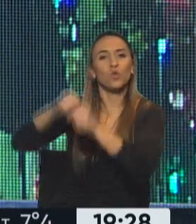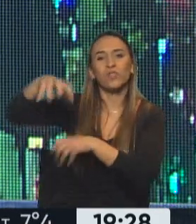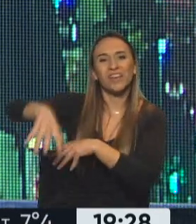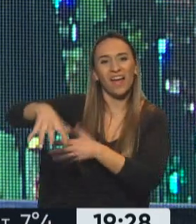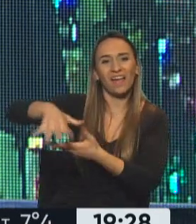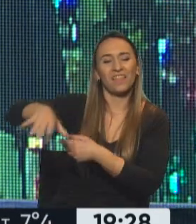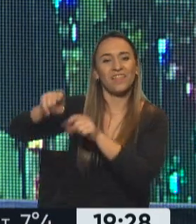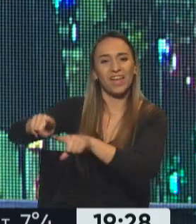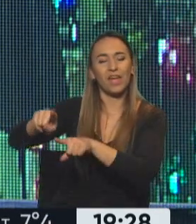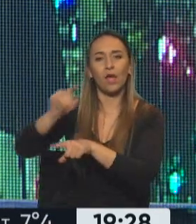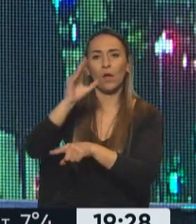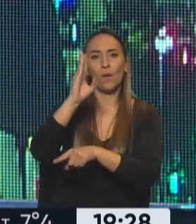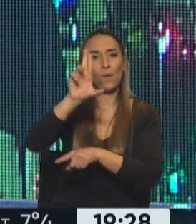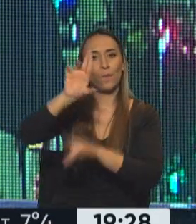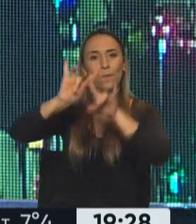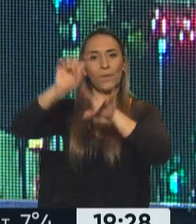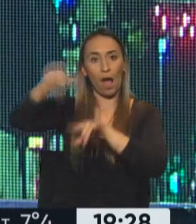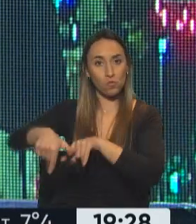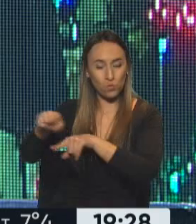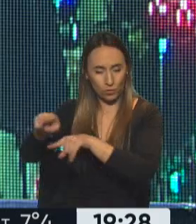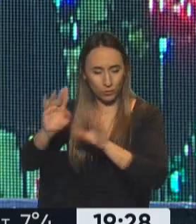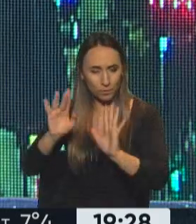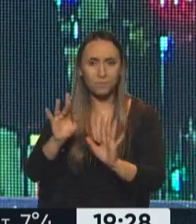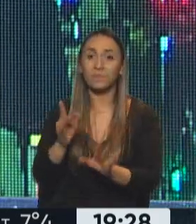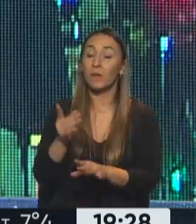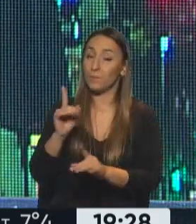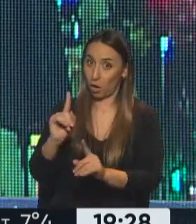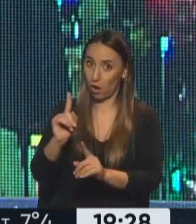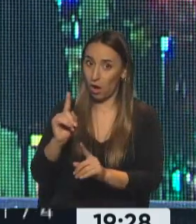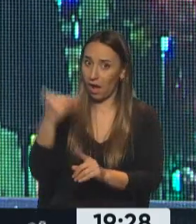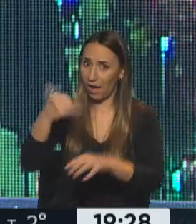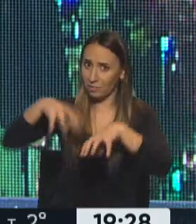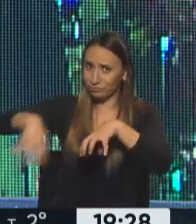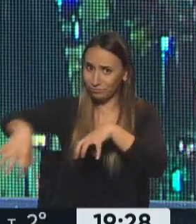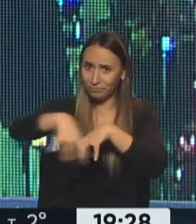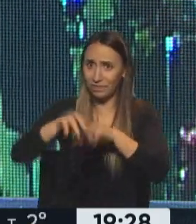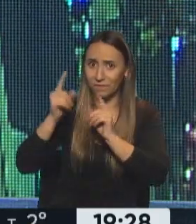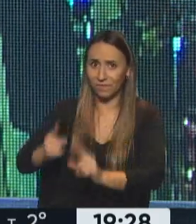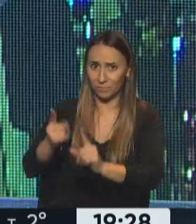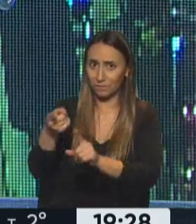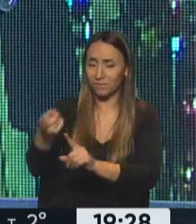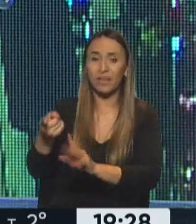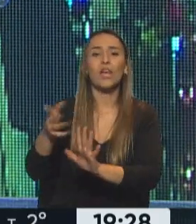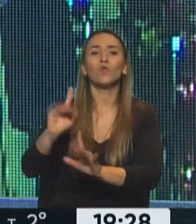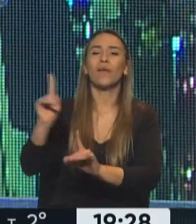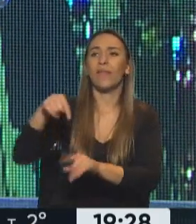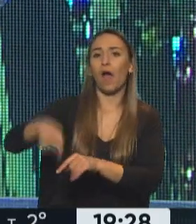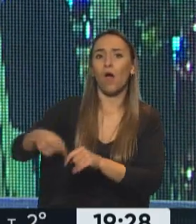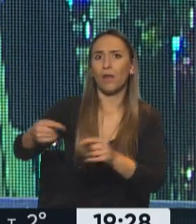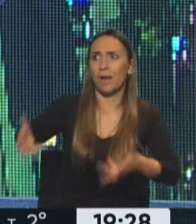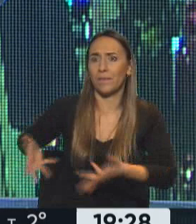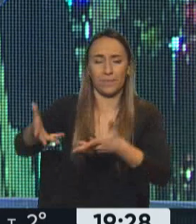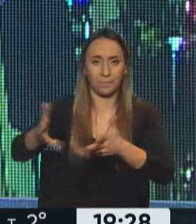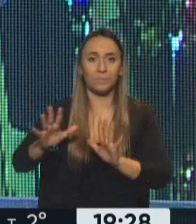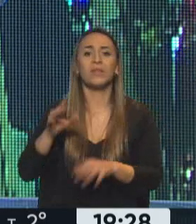todavía, 68% de la capacidad instalada funcionando, no la tuvimos de hace, a pesar de esto. ¿Qué es lo que me dicen?